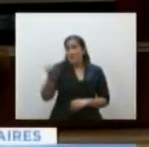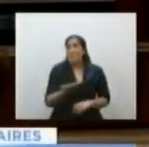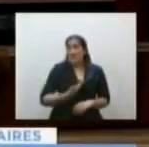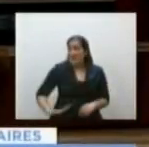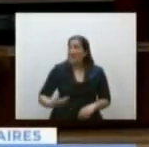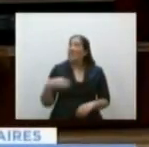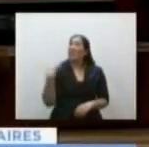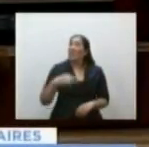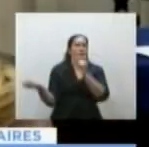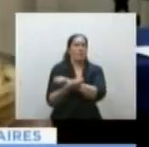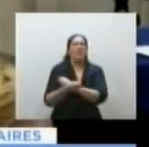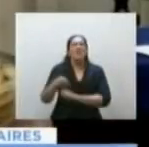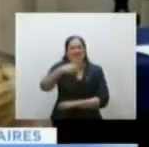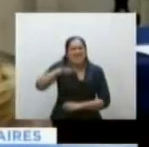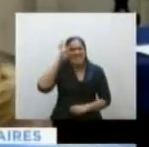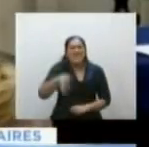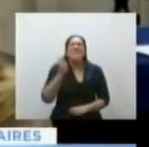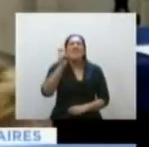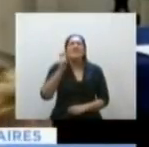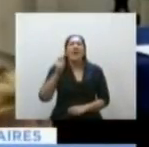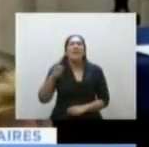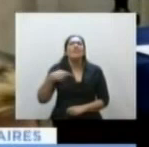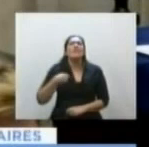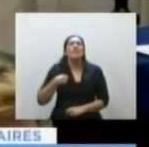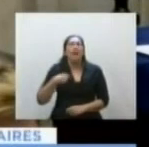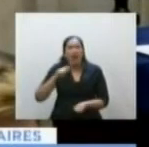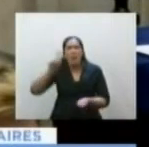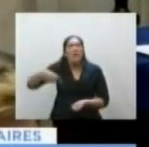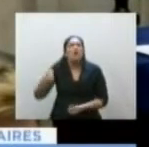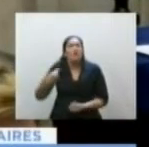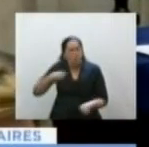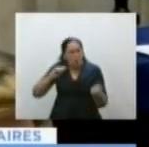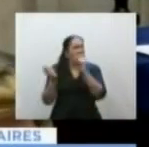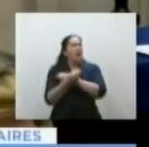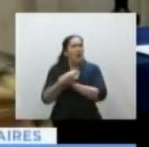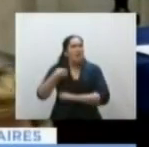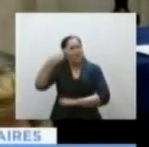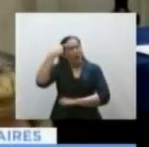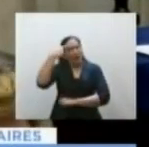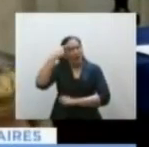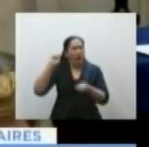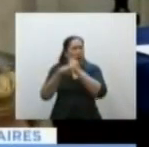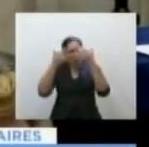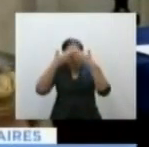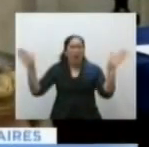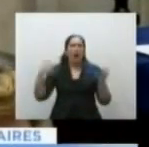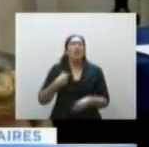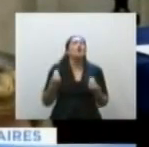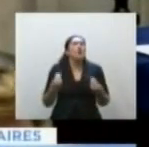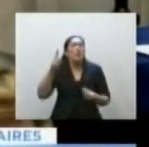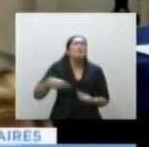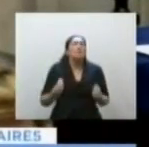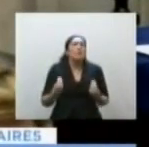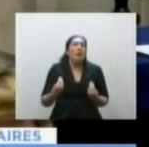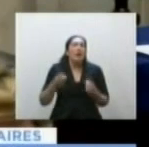parlamento aprobó nada. Ni el divorcio de Alfonsín, ni el matrimonio igualitario de Kirchner, ni otras leyes también de ampliación de derechos sin apoyo del Ejecutivo. Y también